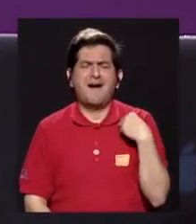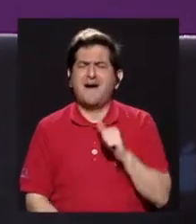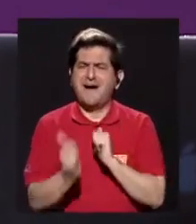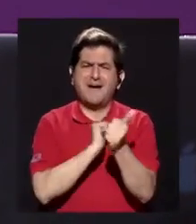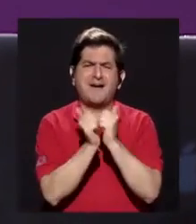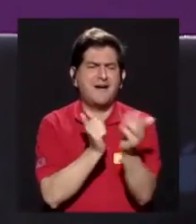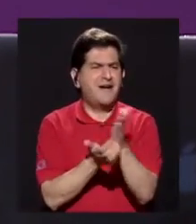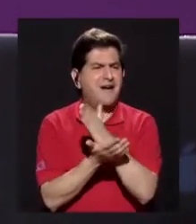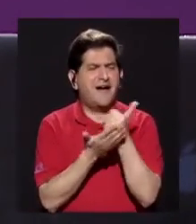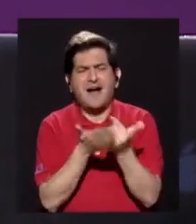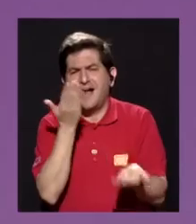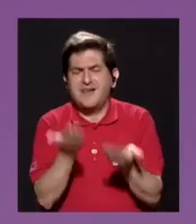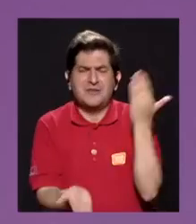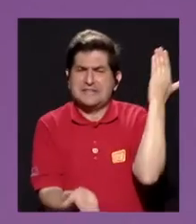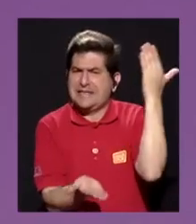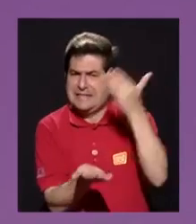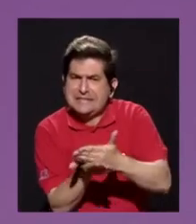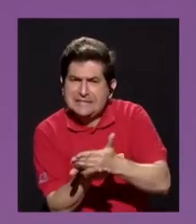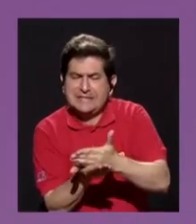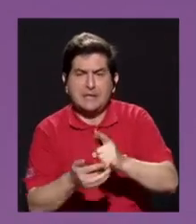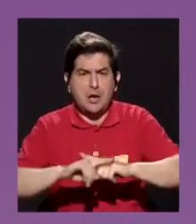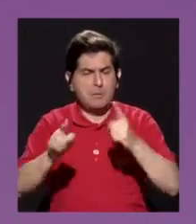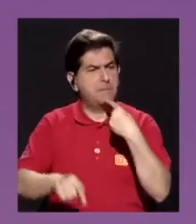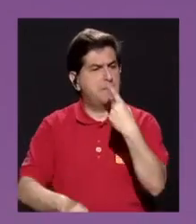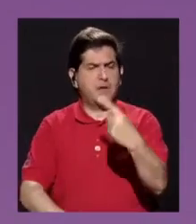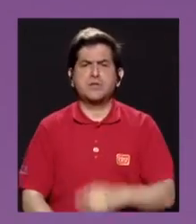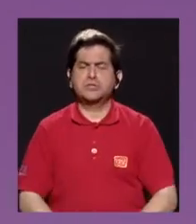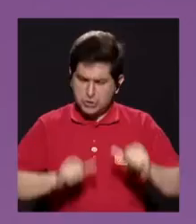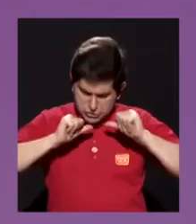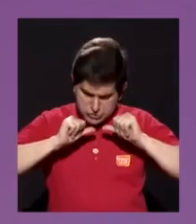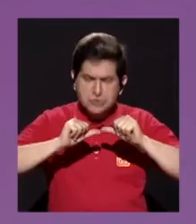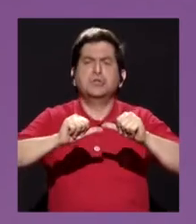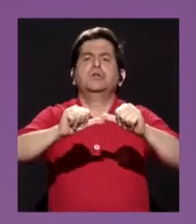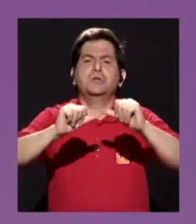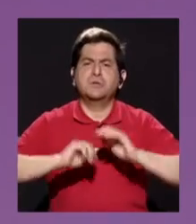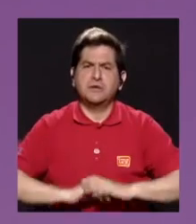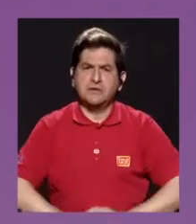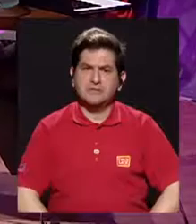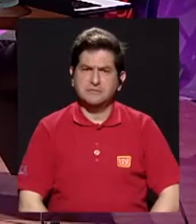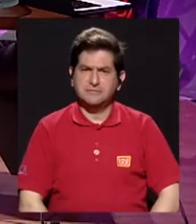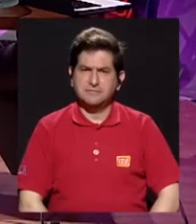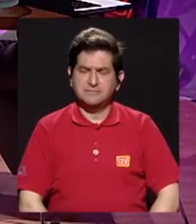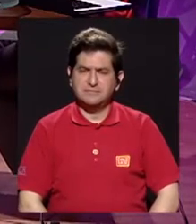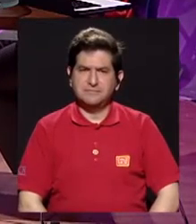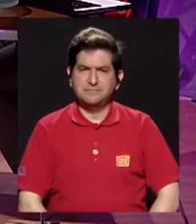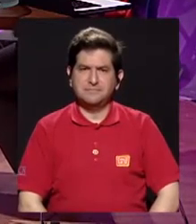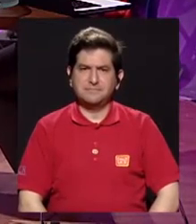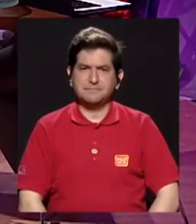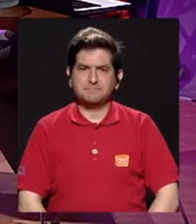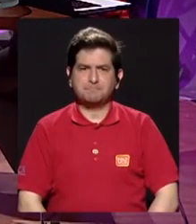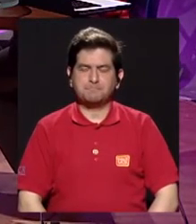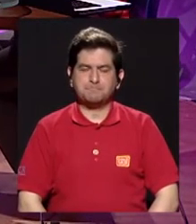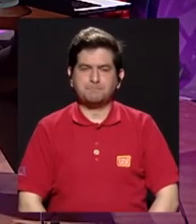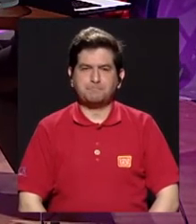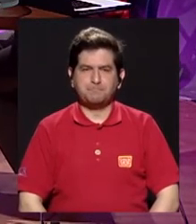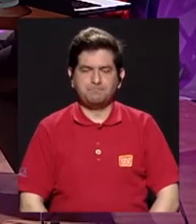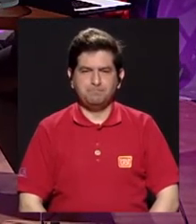hay algo que les cortó, pero dijeron, seguimos adelante. A ver, sí. Luego...